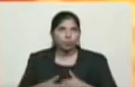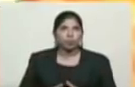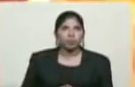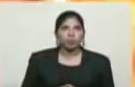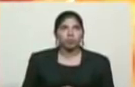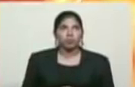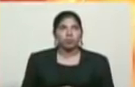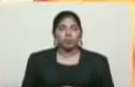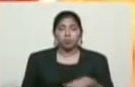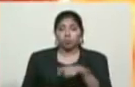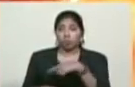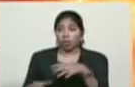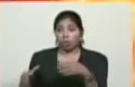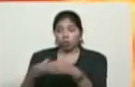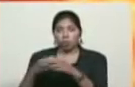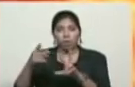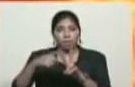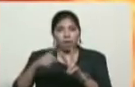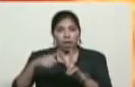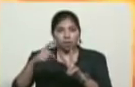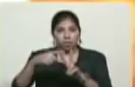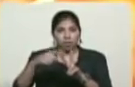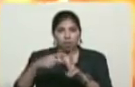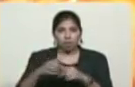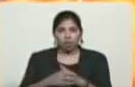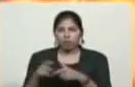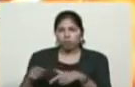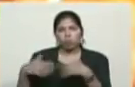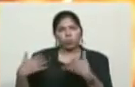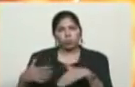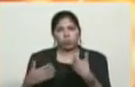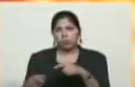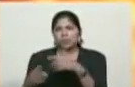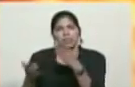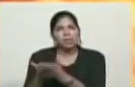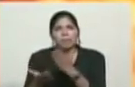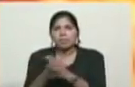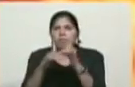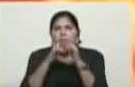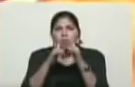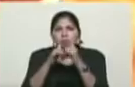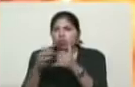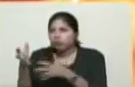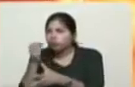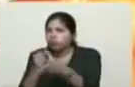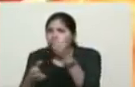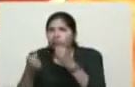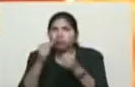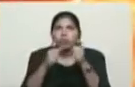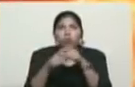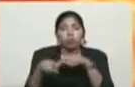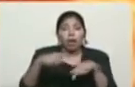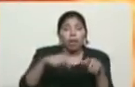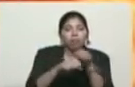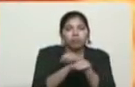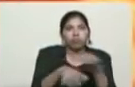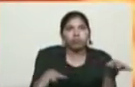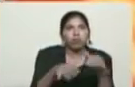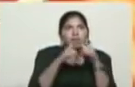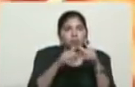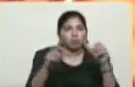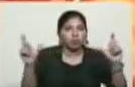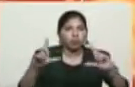televisora venezolana de televisión que nos permite informar a nuestro pueblo a su pueblo valiente en heroico sobre cómo vamos